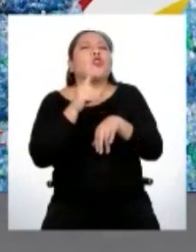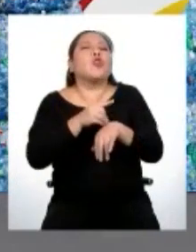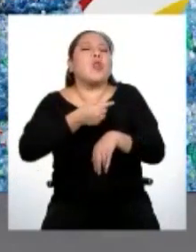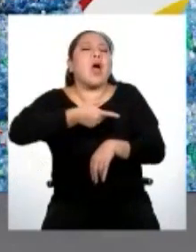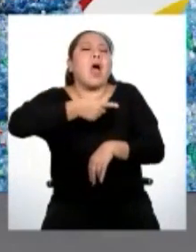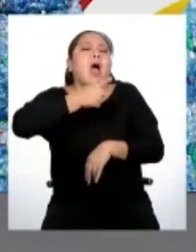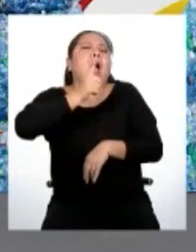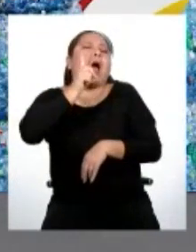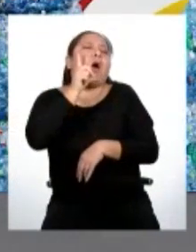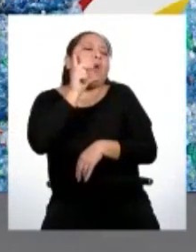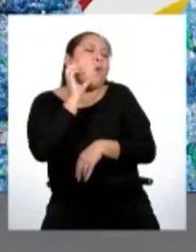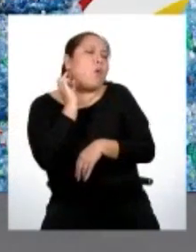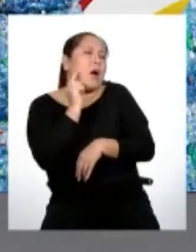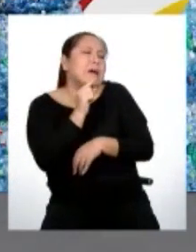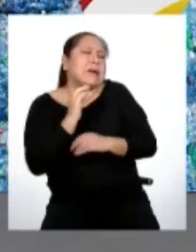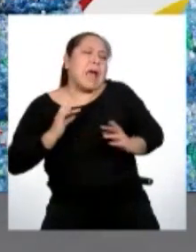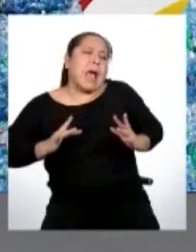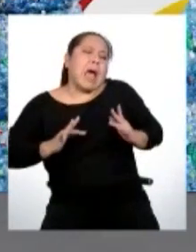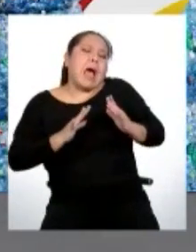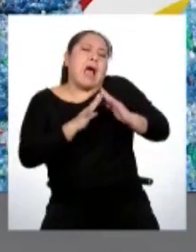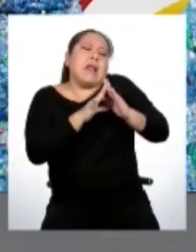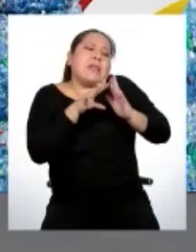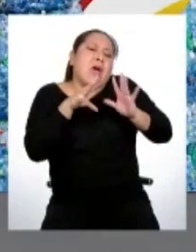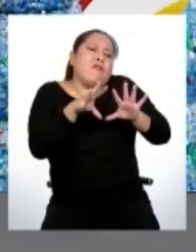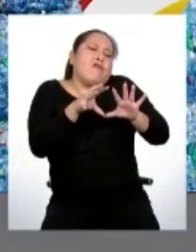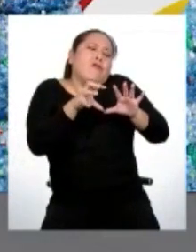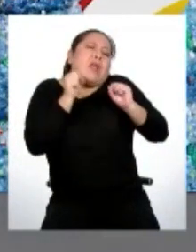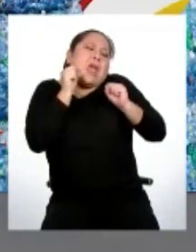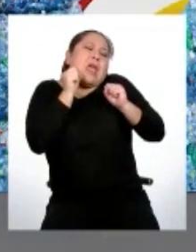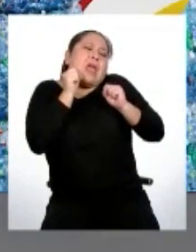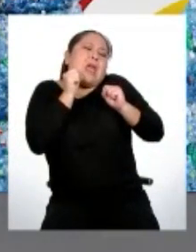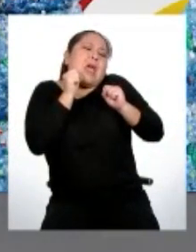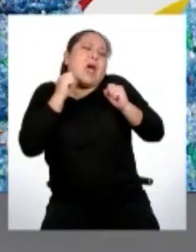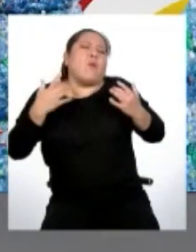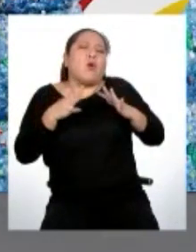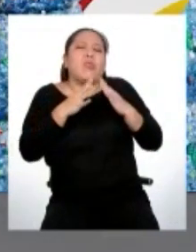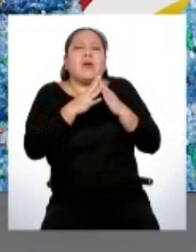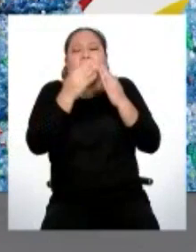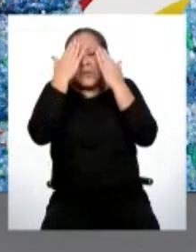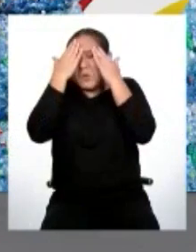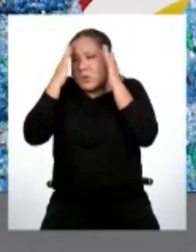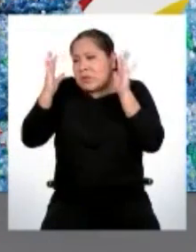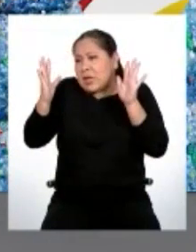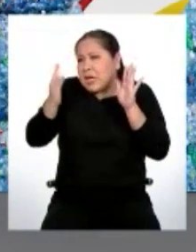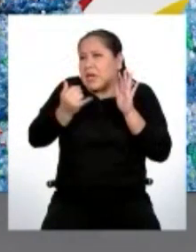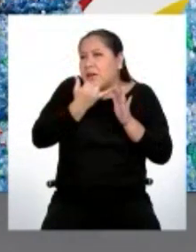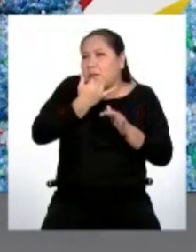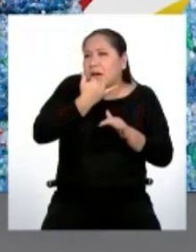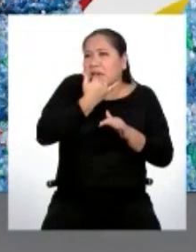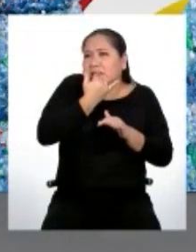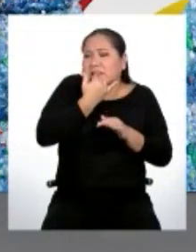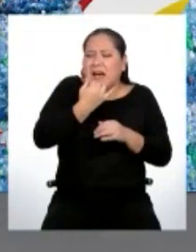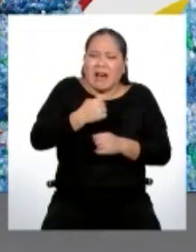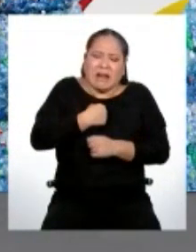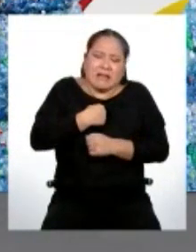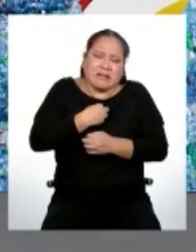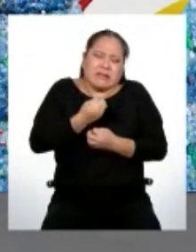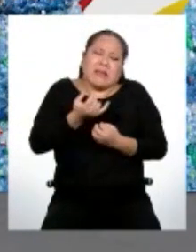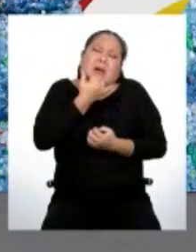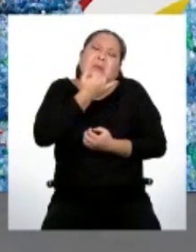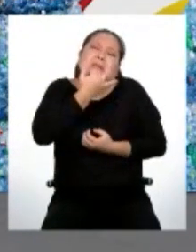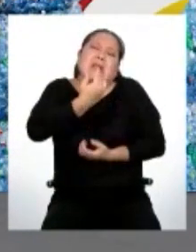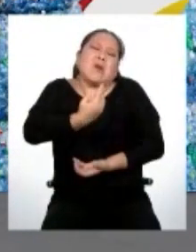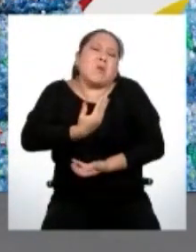una alta y fría montaña. No sé qué hago aquí. Oh, ¿cuál será mi cruel destino?